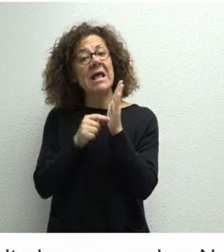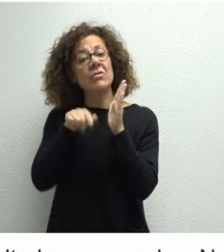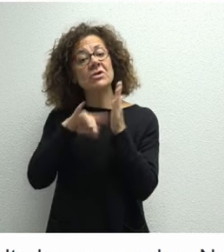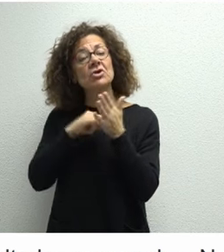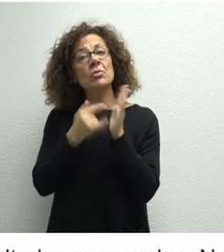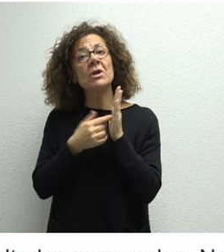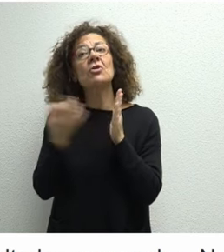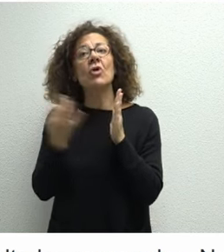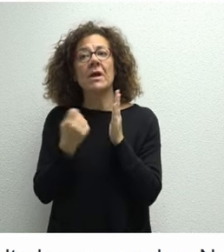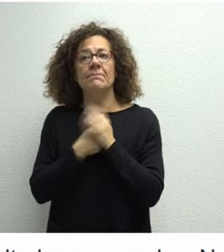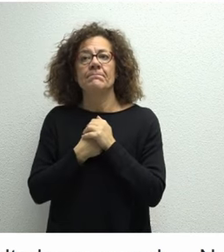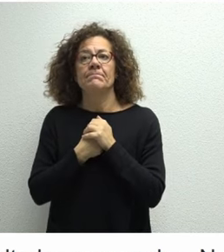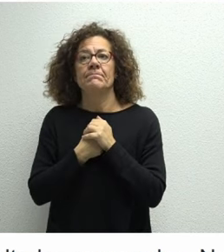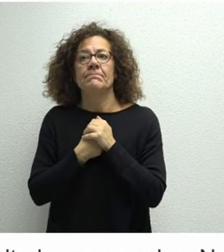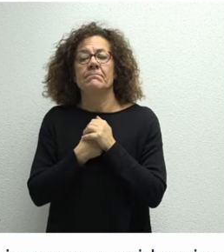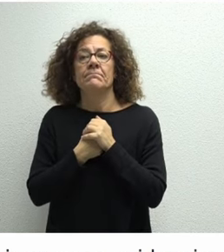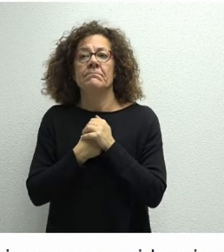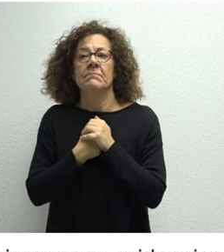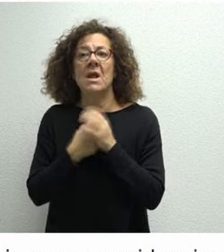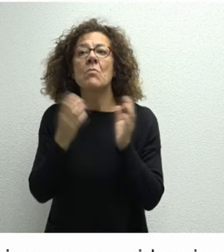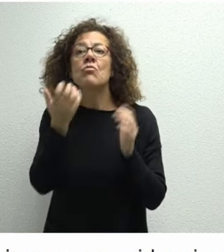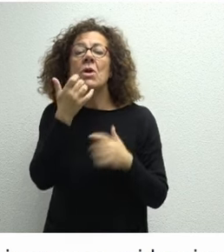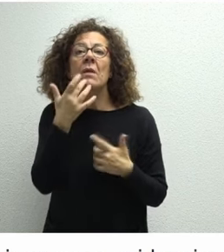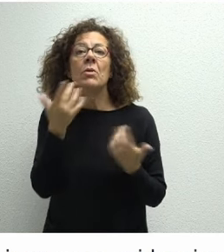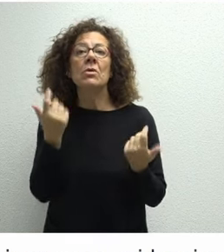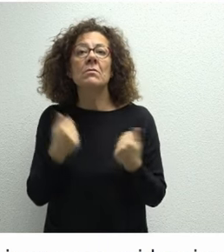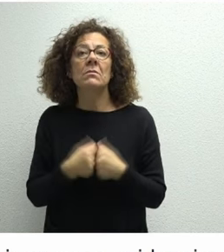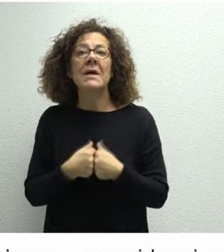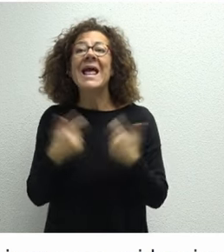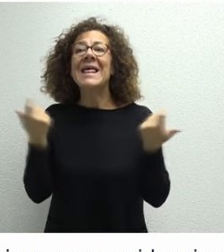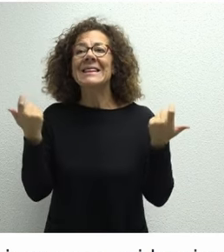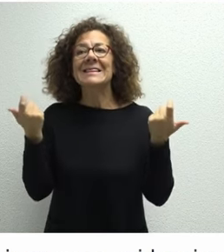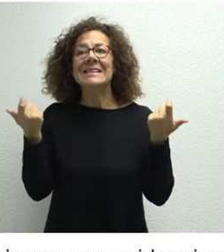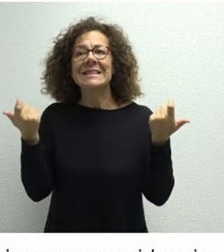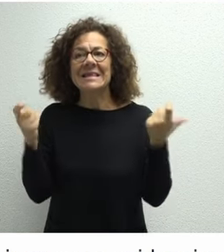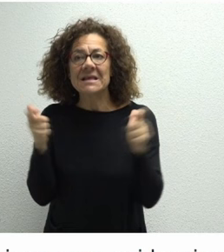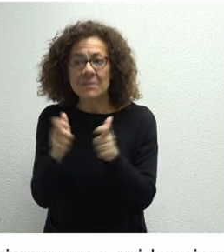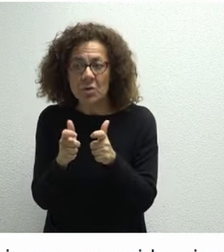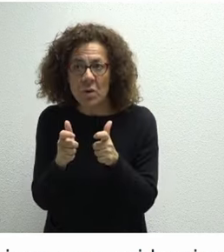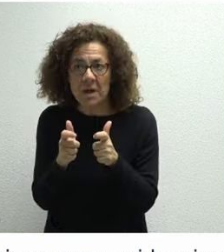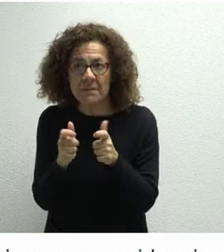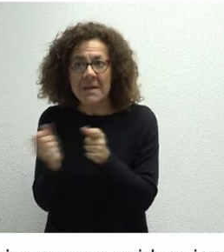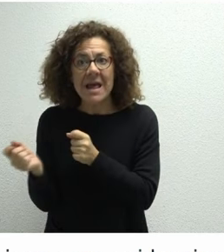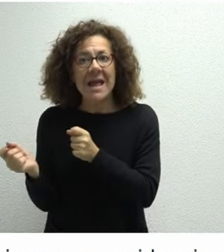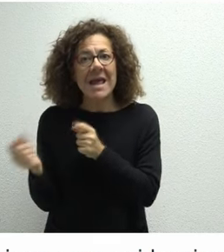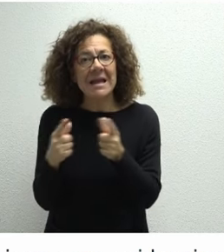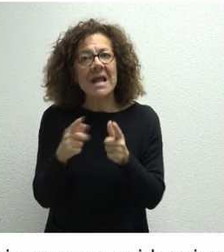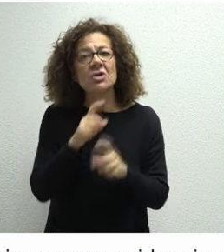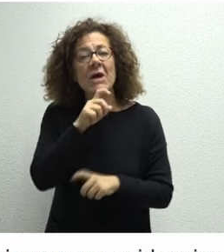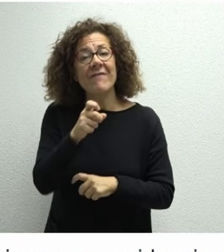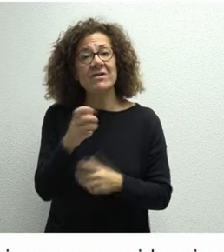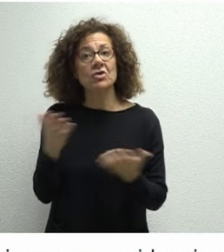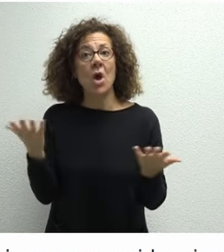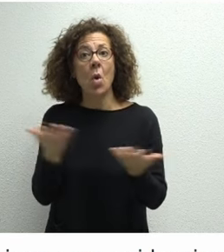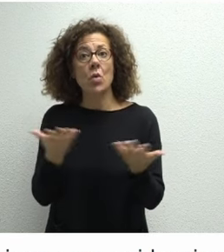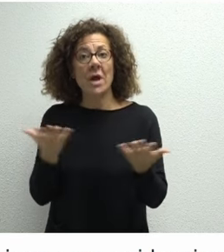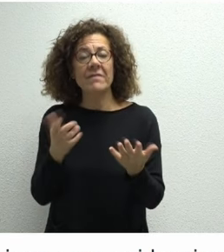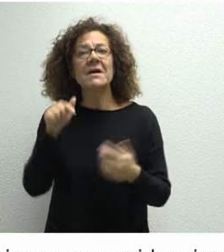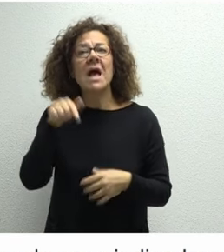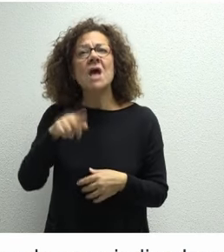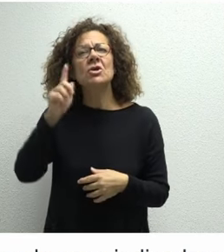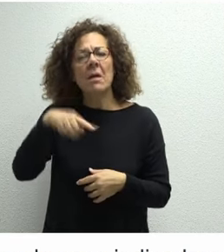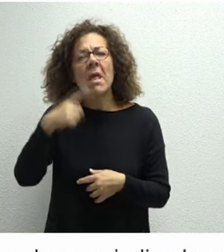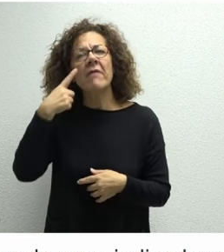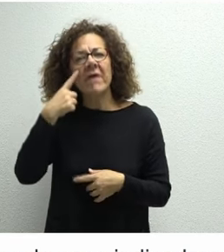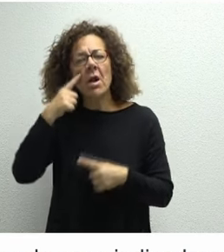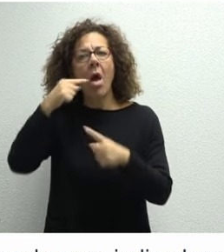proyecto eran como por ejemplo el disminuir ingresos y avisos a urgencias esto lo evaluamos año tras